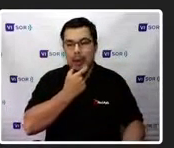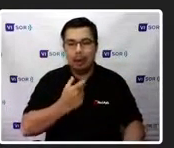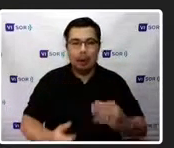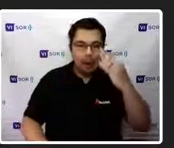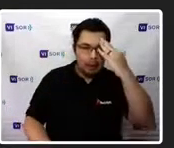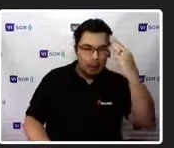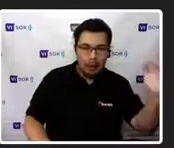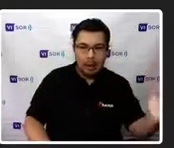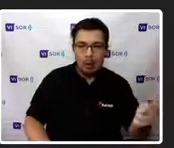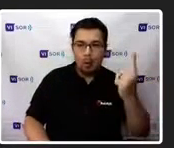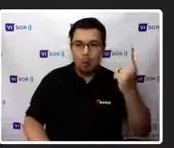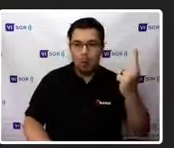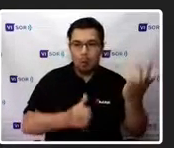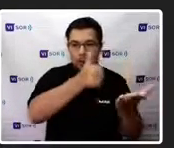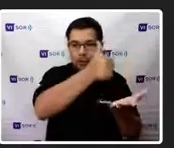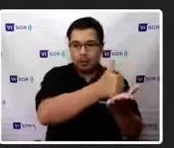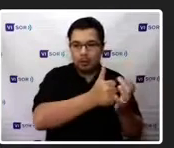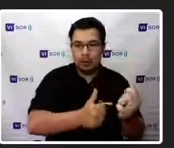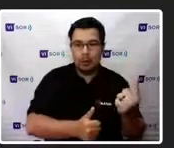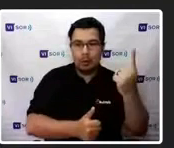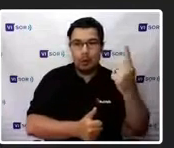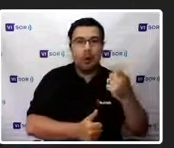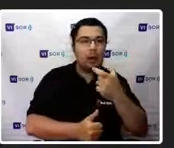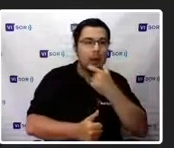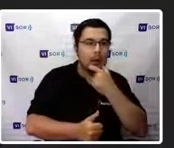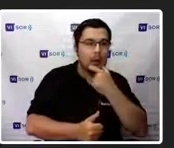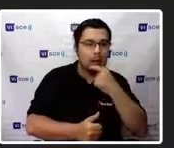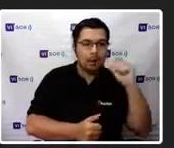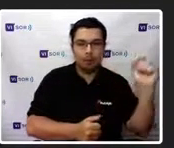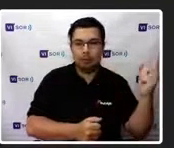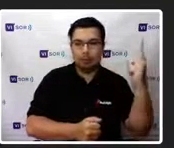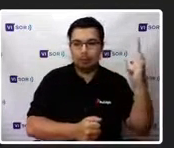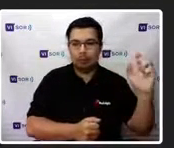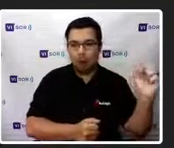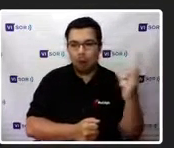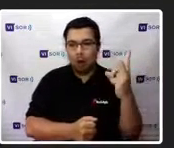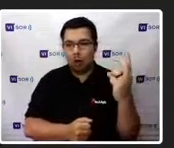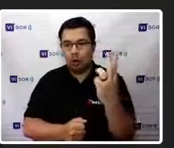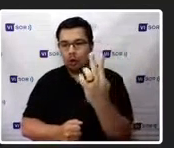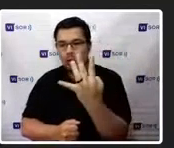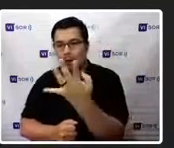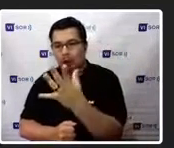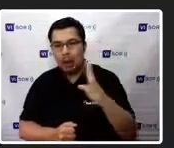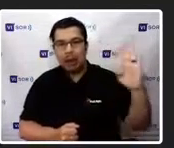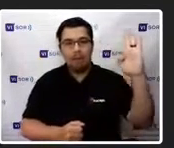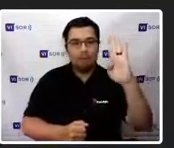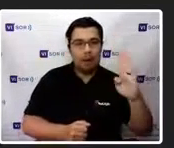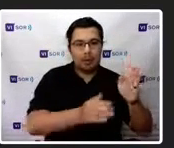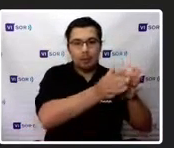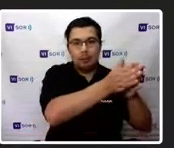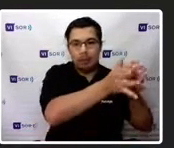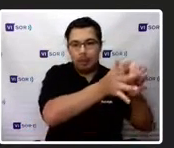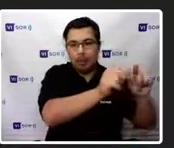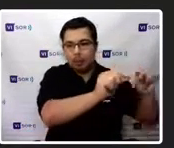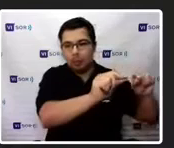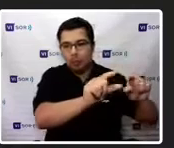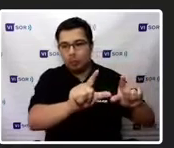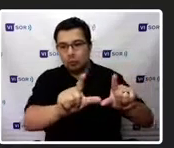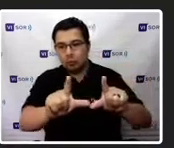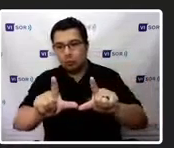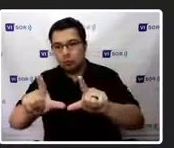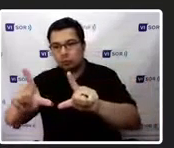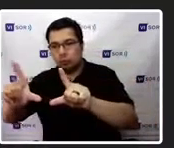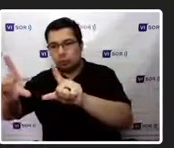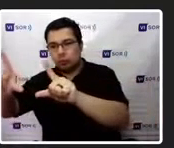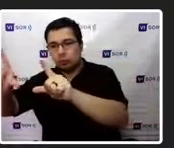tener ustedes inglés progresivo, ¿no es cierto? Inglés básico, elemental, intermedio, intermedio alto y así, ¿no es cierto? Hasta llegar, ¿no es cierto?, a tener